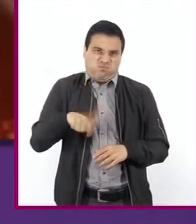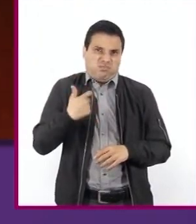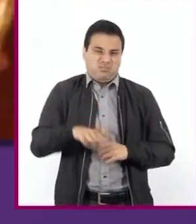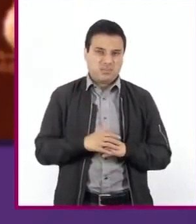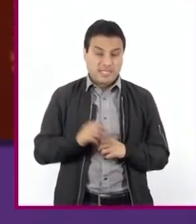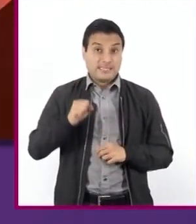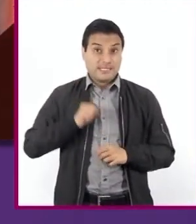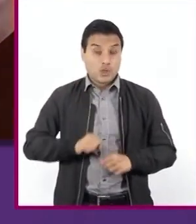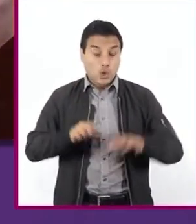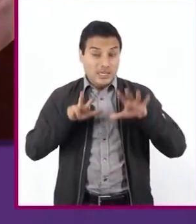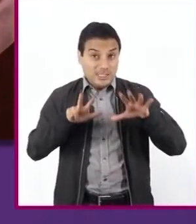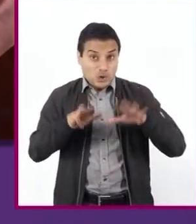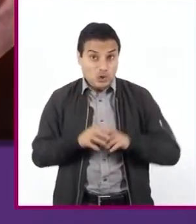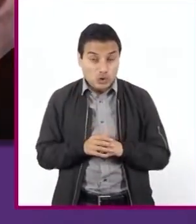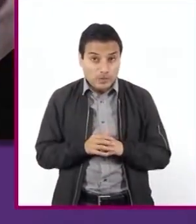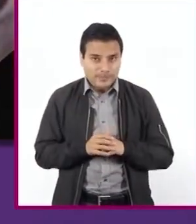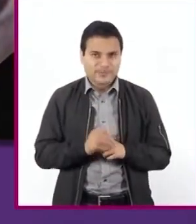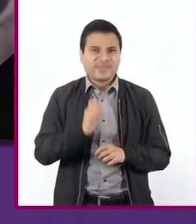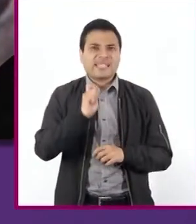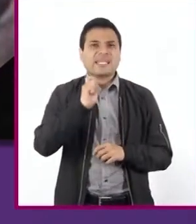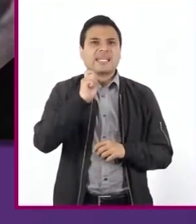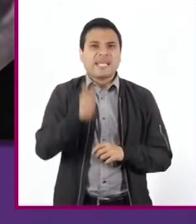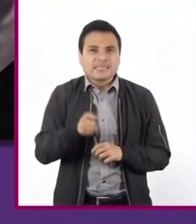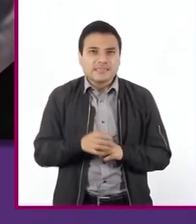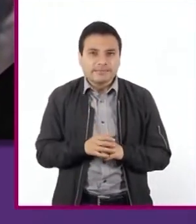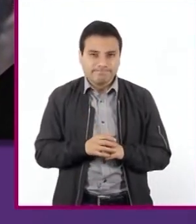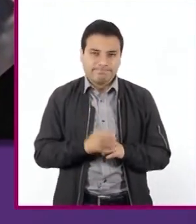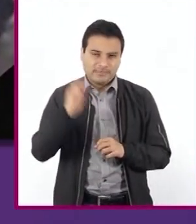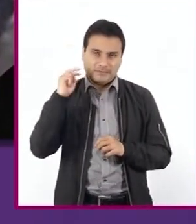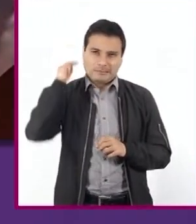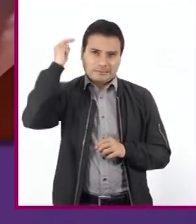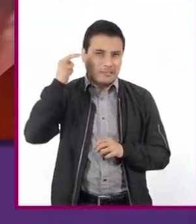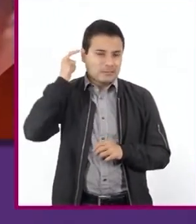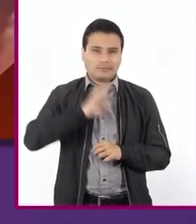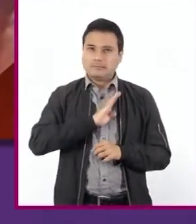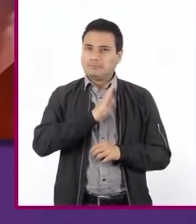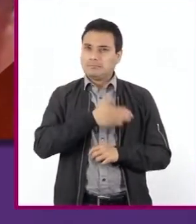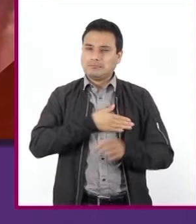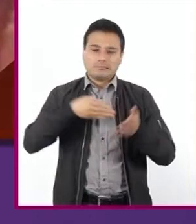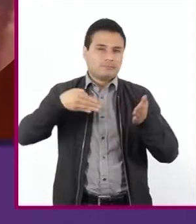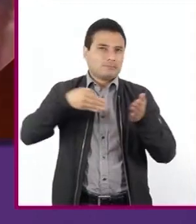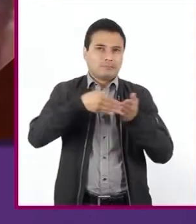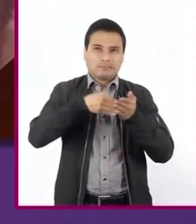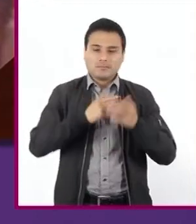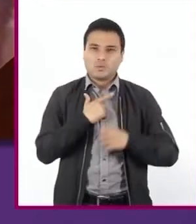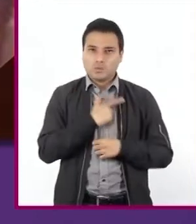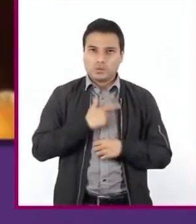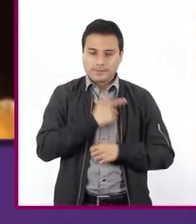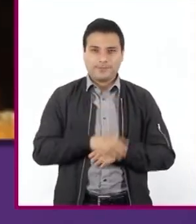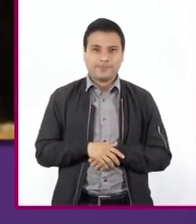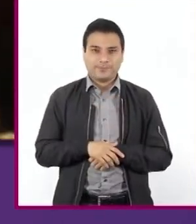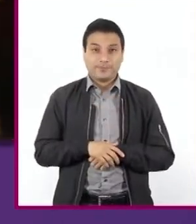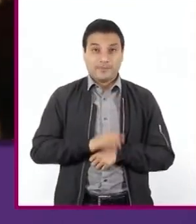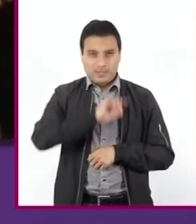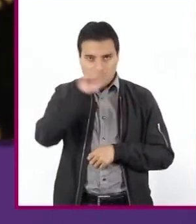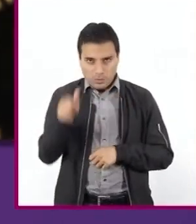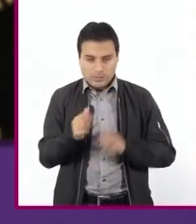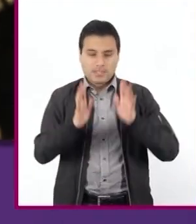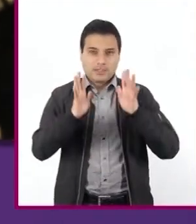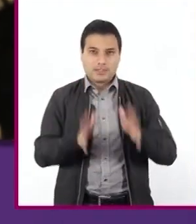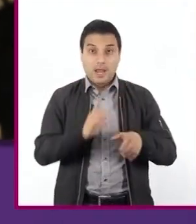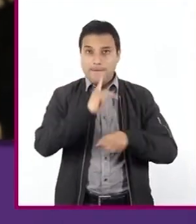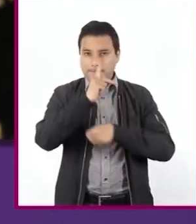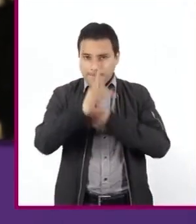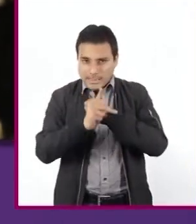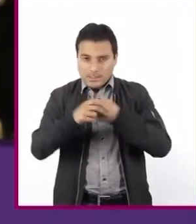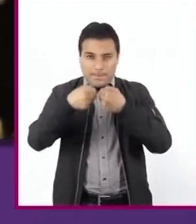siglo XVIII es la joya de la corona. Otras repercusiones económicas, la configuración de nuevas fronteras. Pues vemos que hay